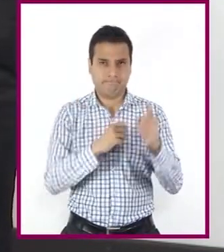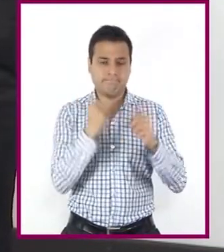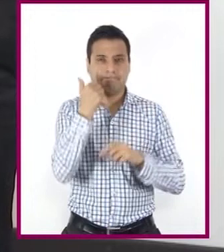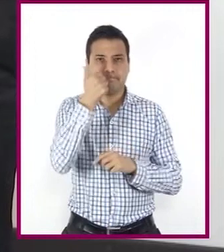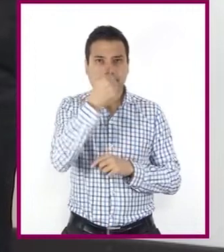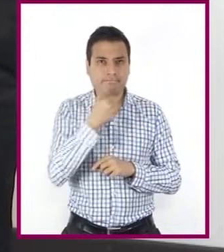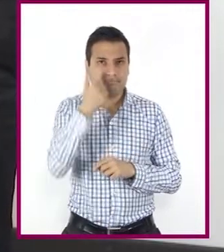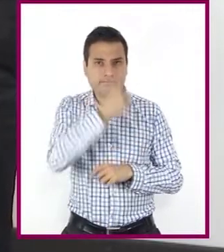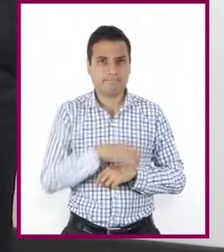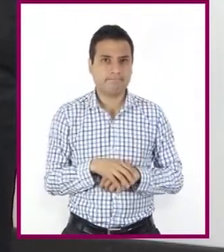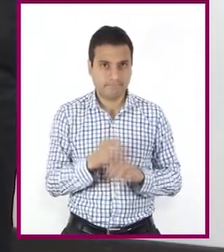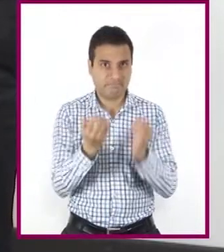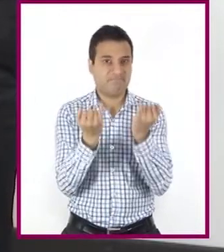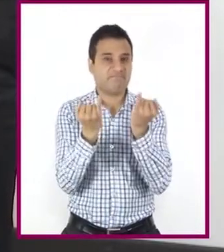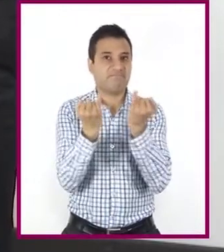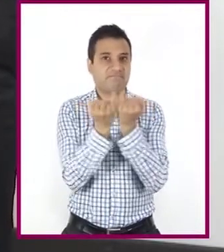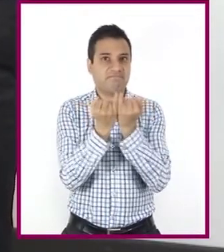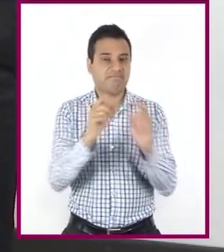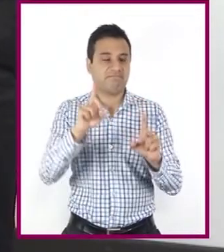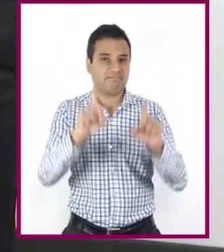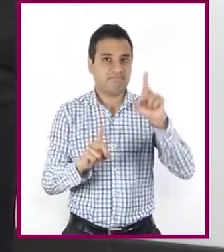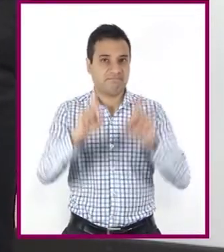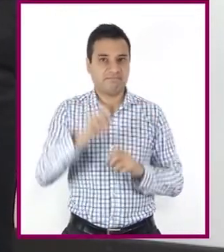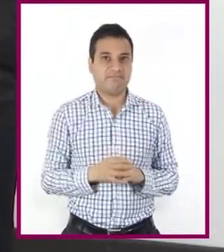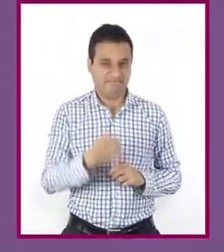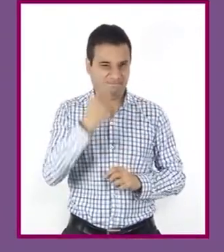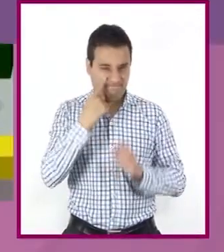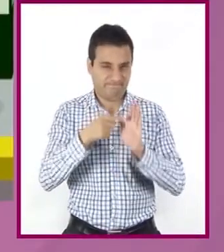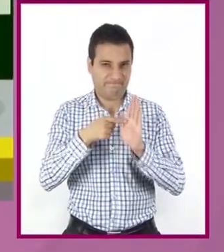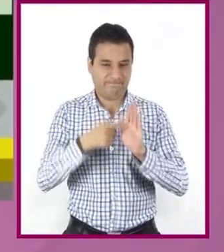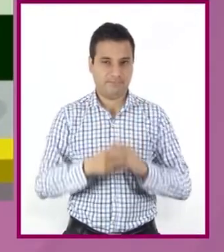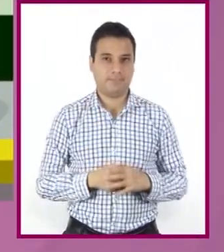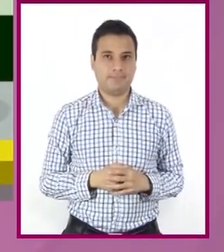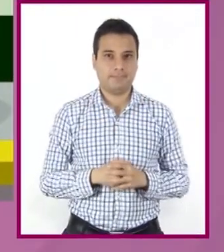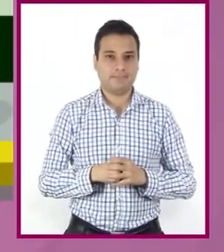alumnas pueden tener esta misma inquietud. Acompáñenos.